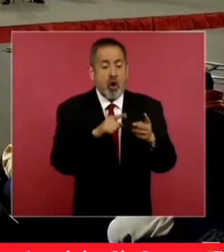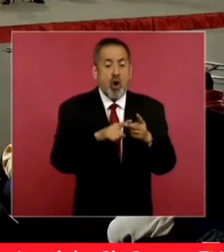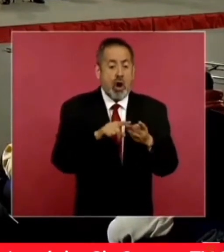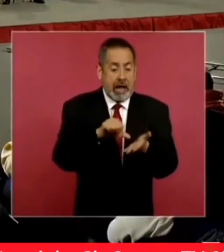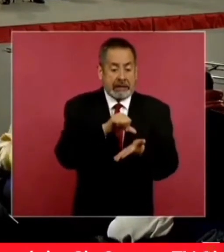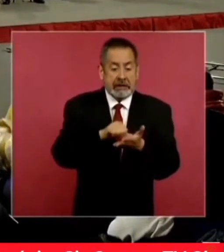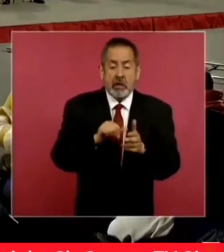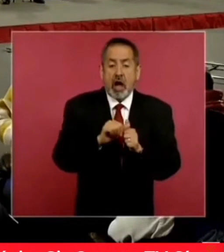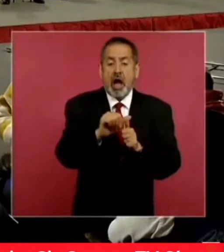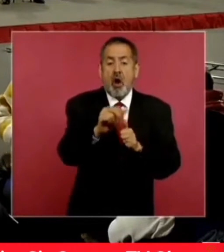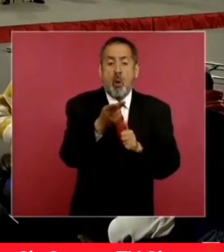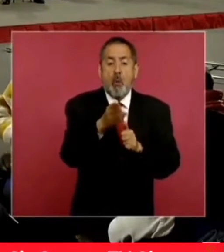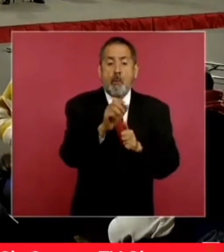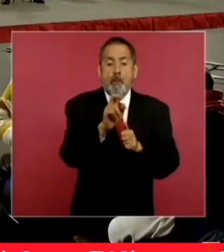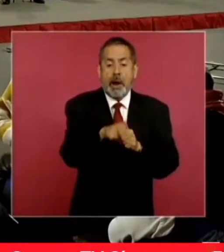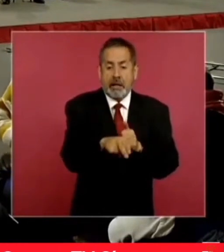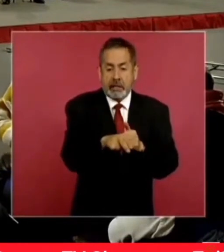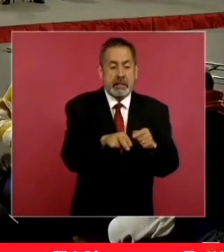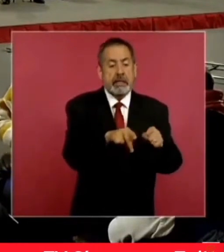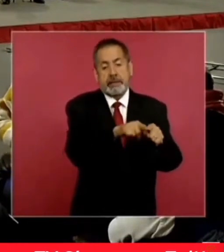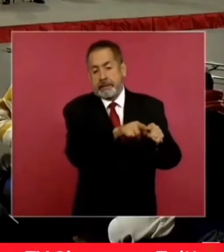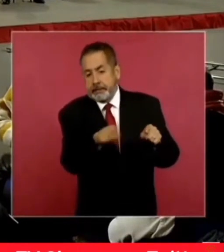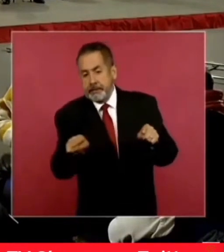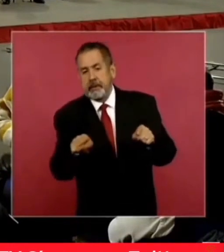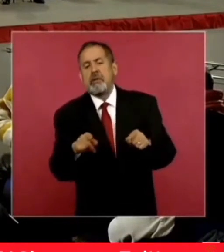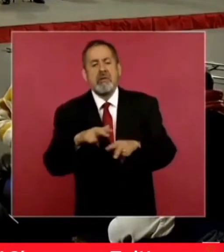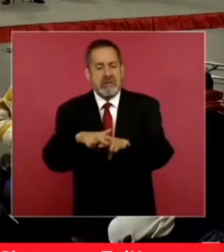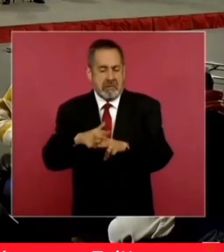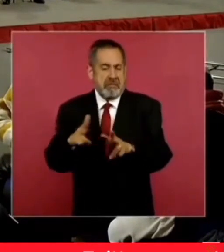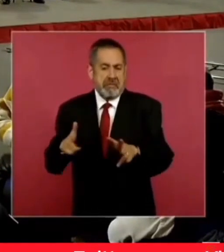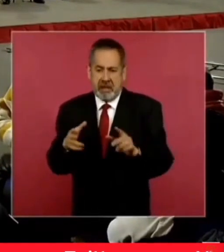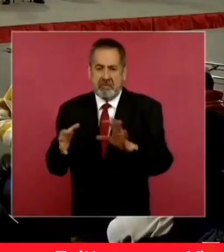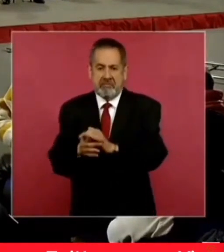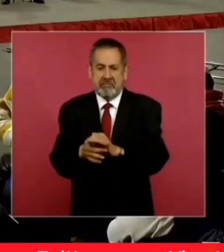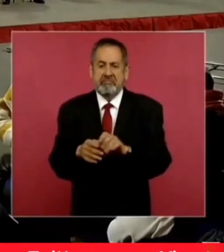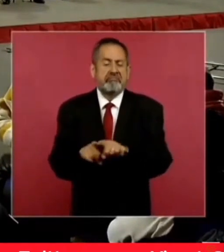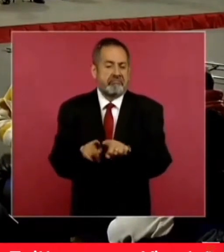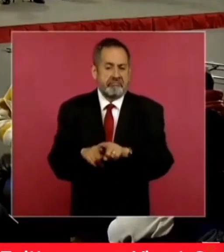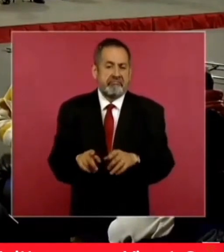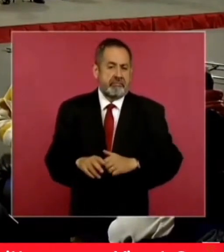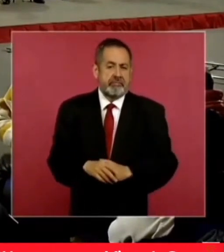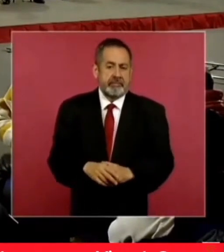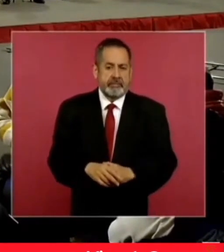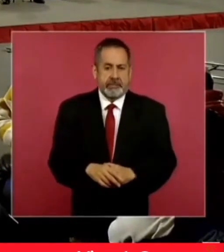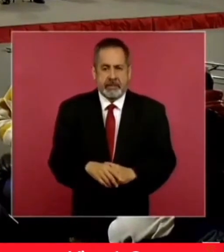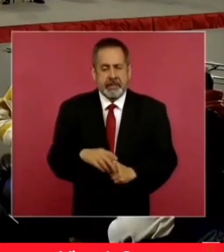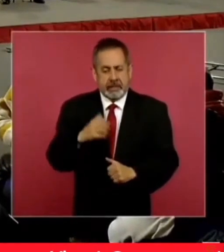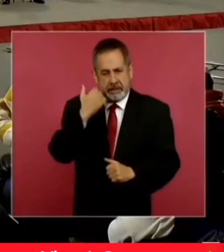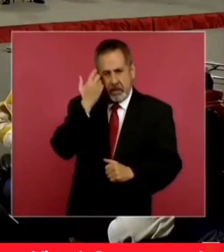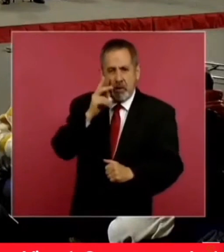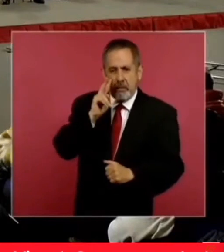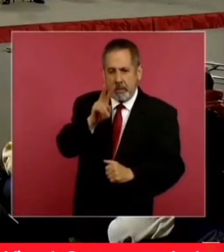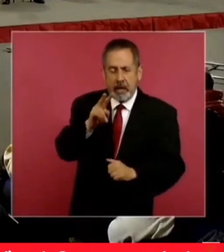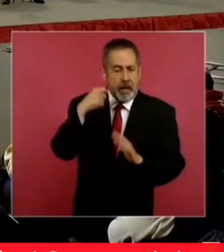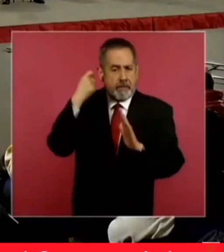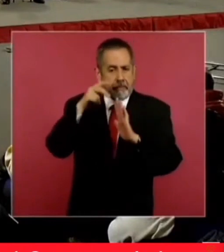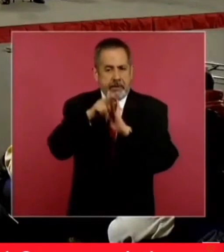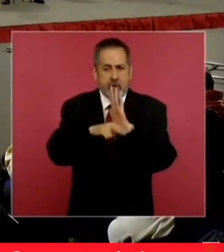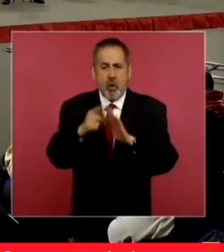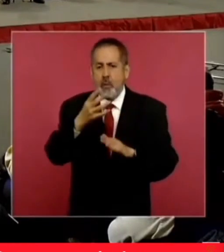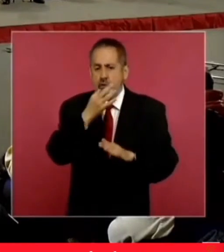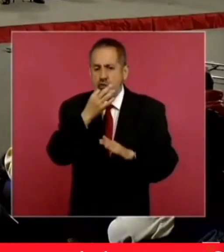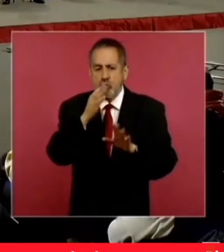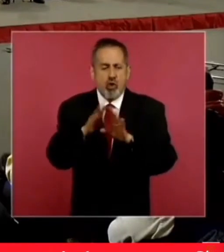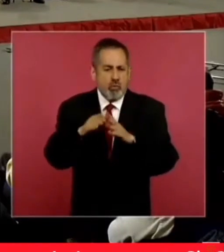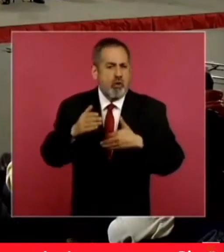y también con un enlace a la estación del Tren Maya. Y a continuación, presidente, le quiero mostrar un video de 1 minuto